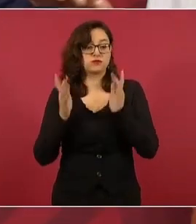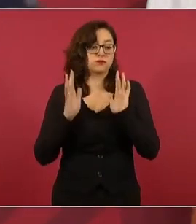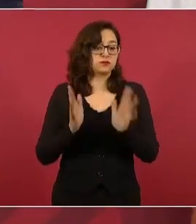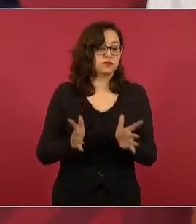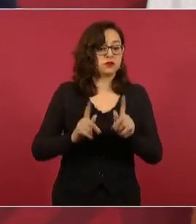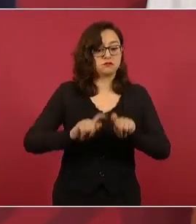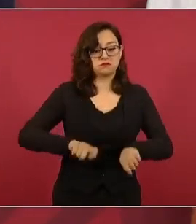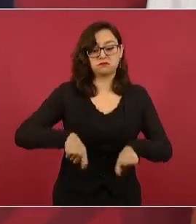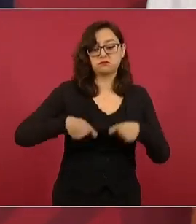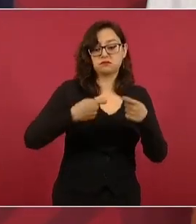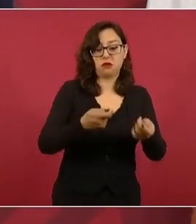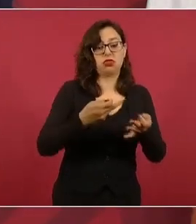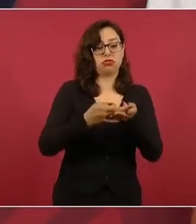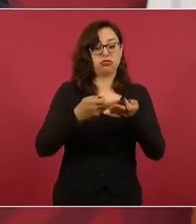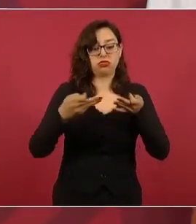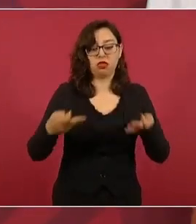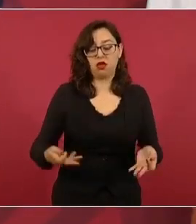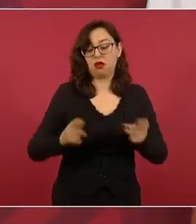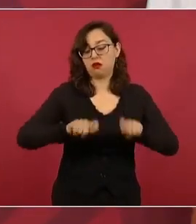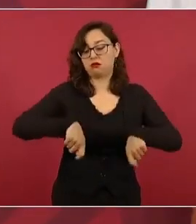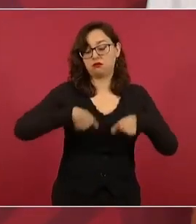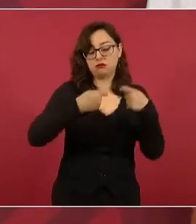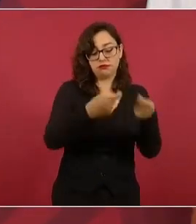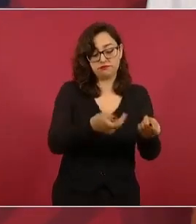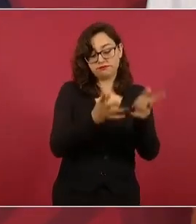vista jurídico, aunque